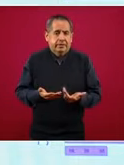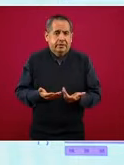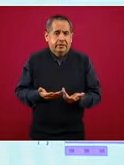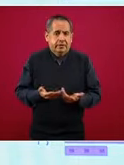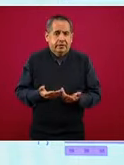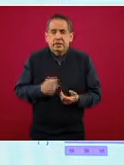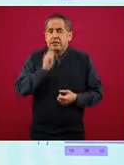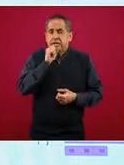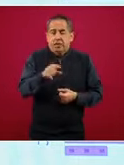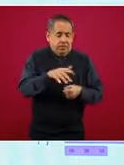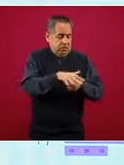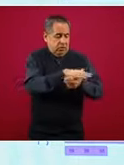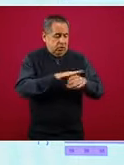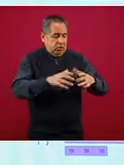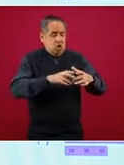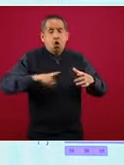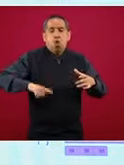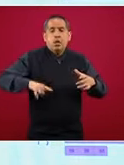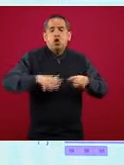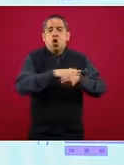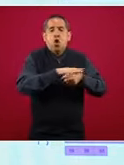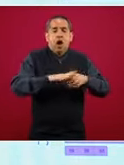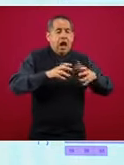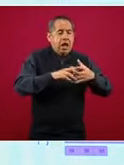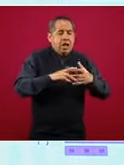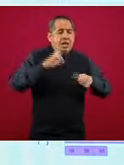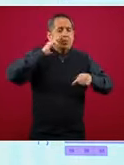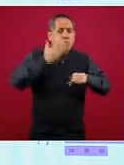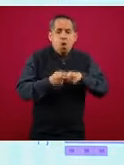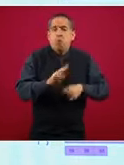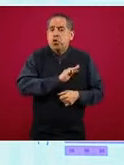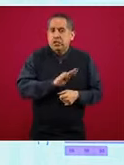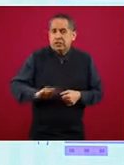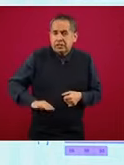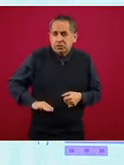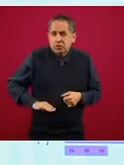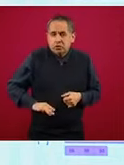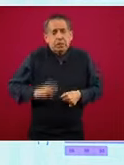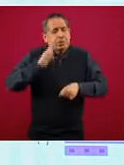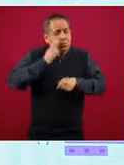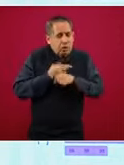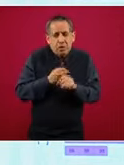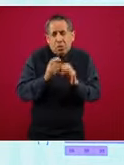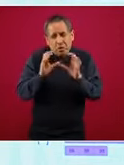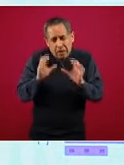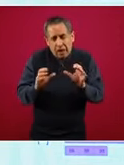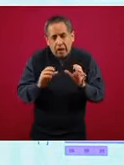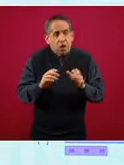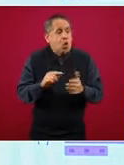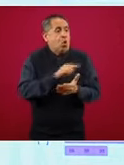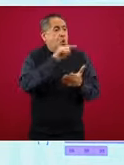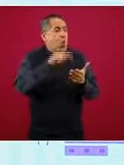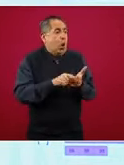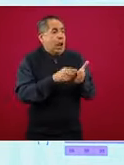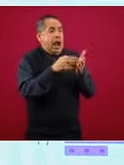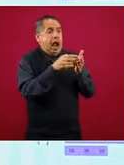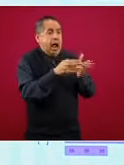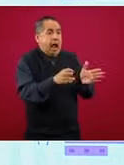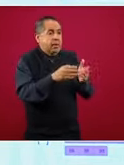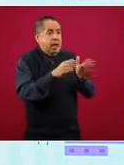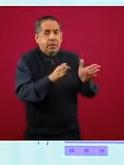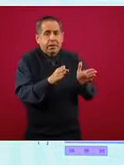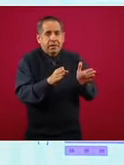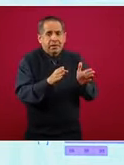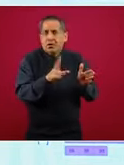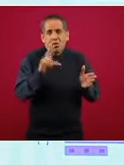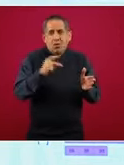nivel local de gobierno, de los municipios, que aseguren que los espacios públicos que no